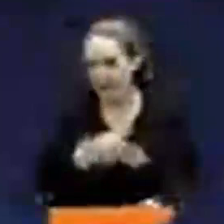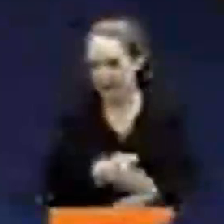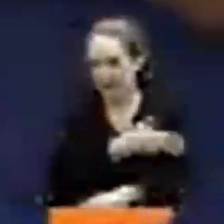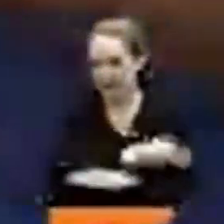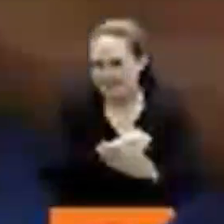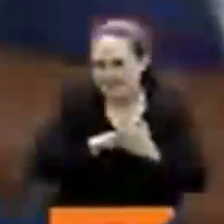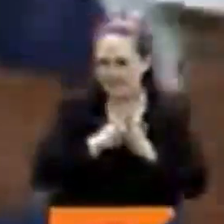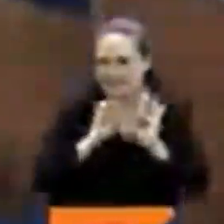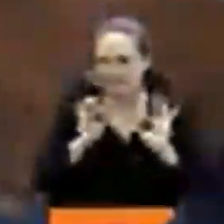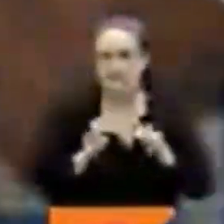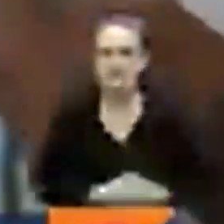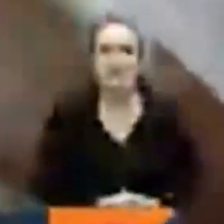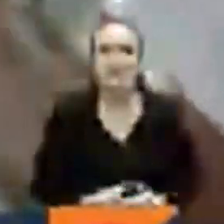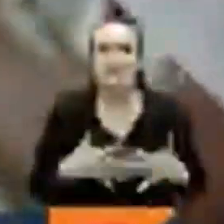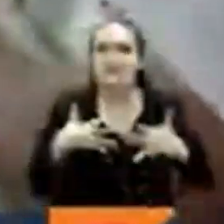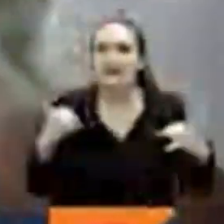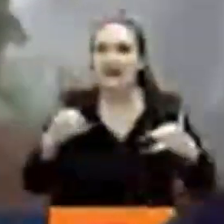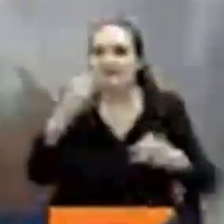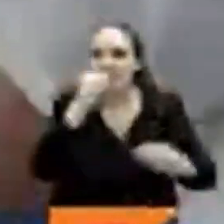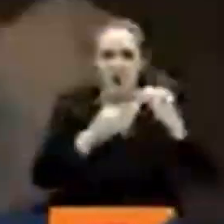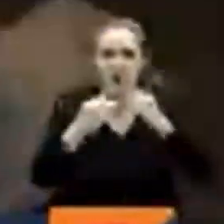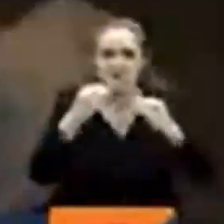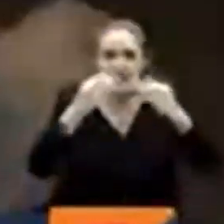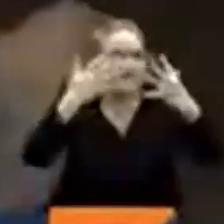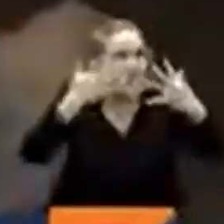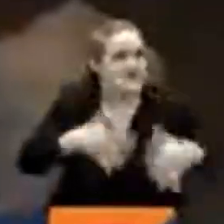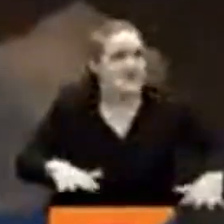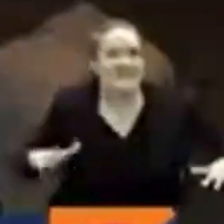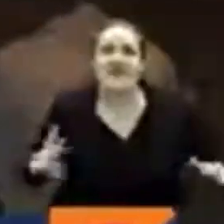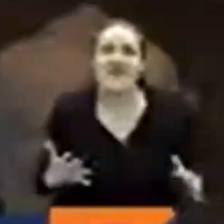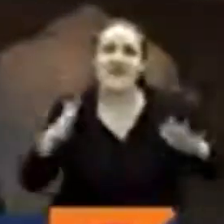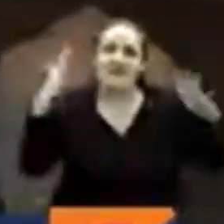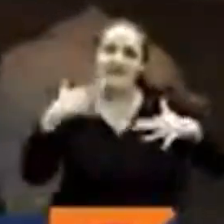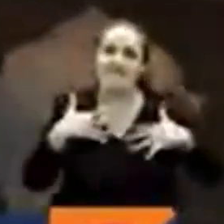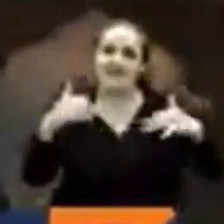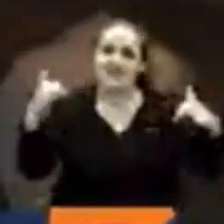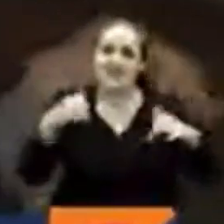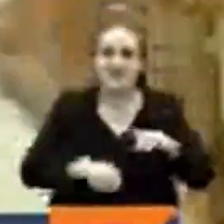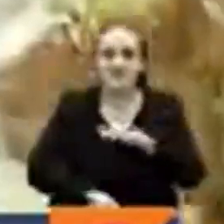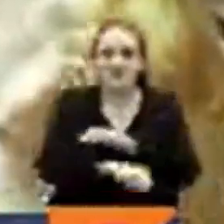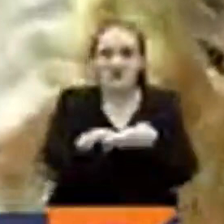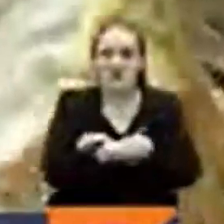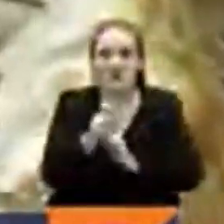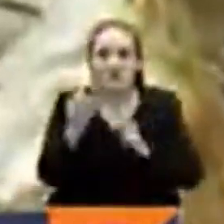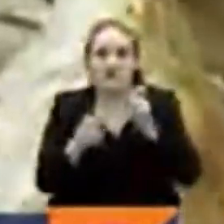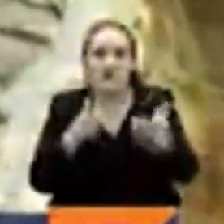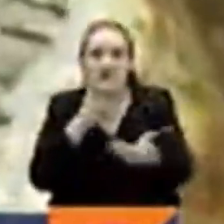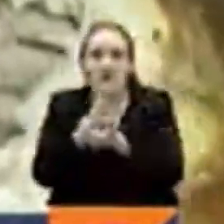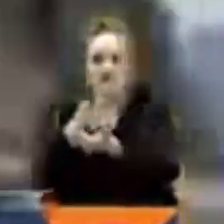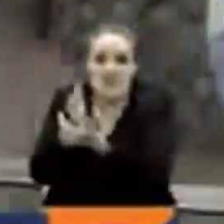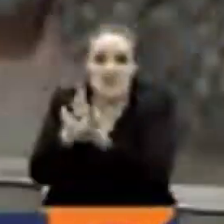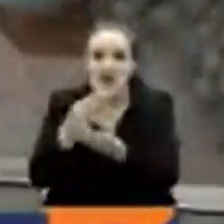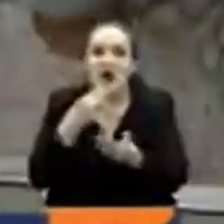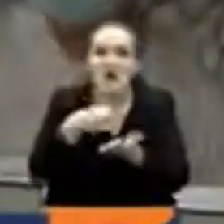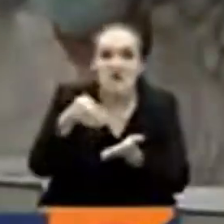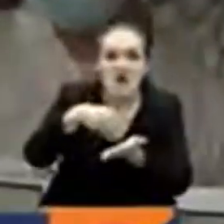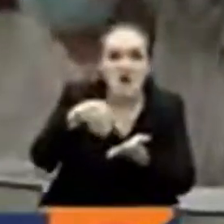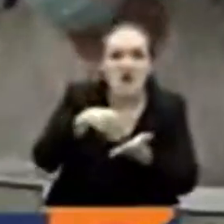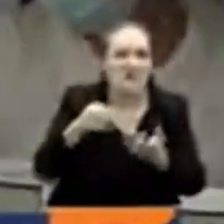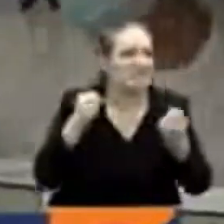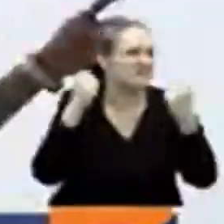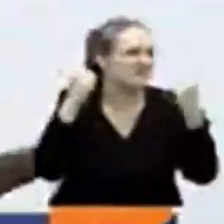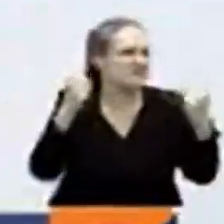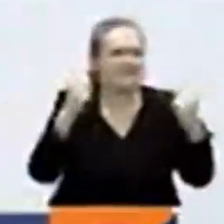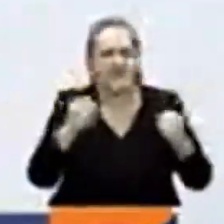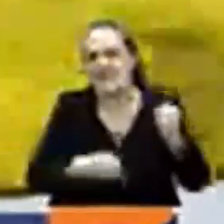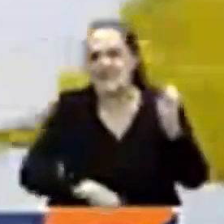La felicidad de la comida después se tradujo en la dicha del fútbol y como ellos que le hicieron la compra, él y su familia celebraron que uno de sus equipos